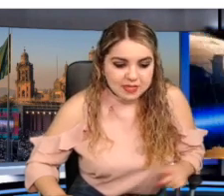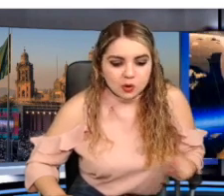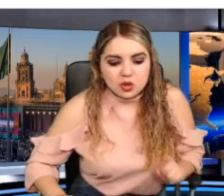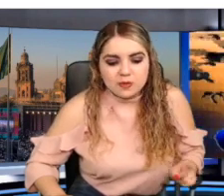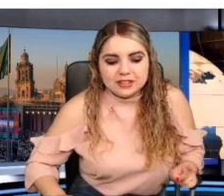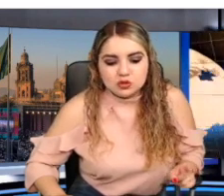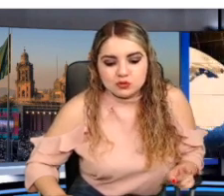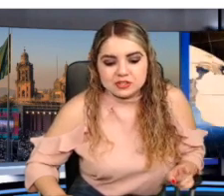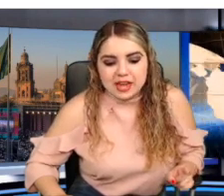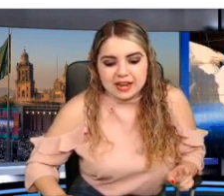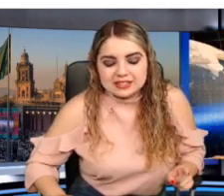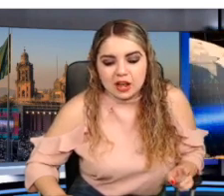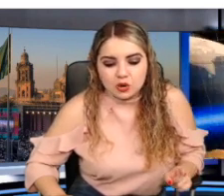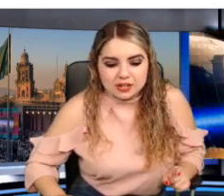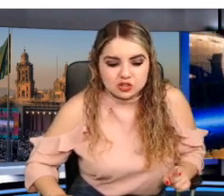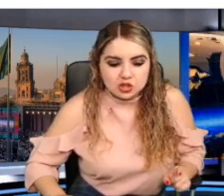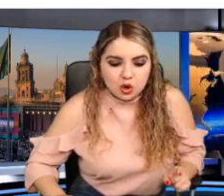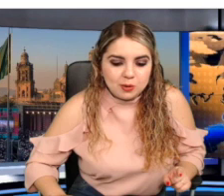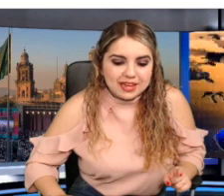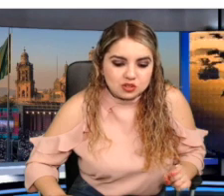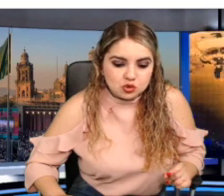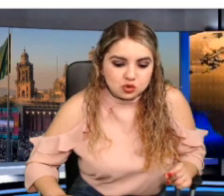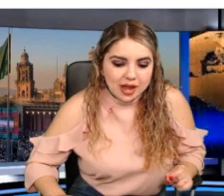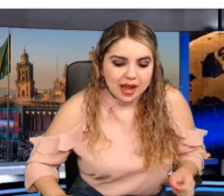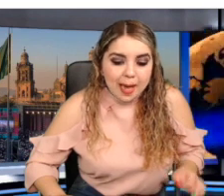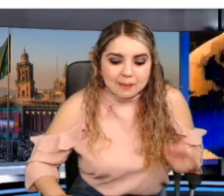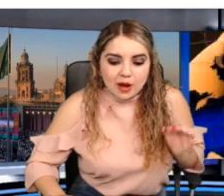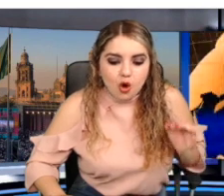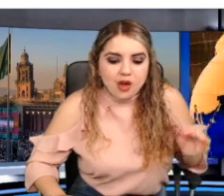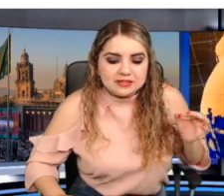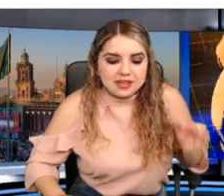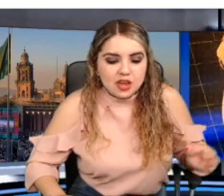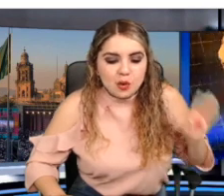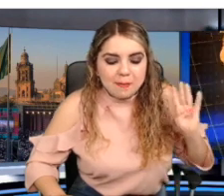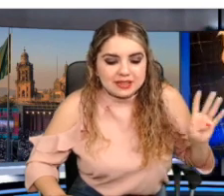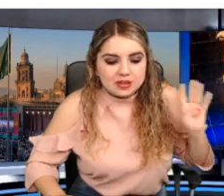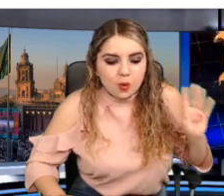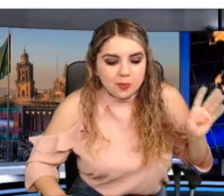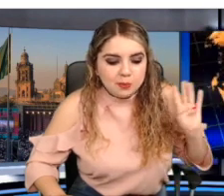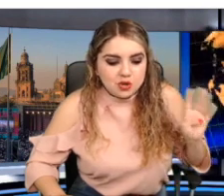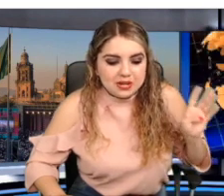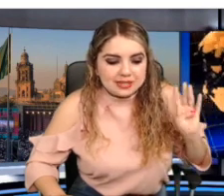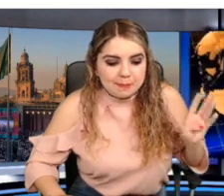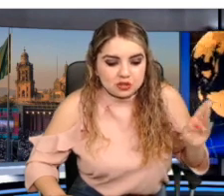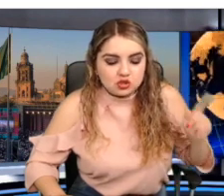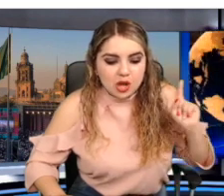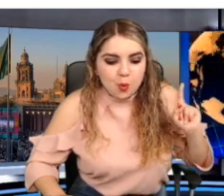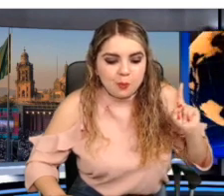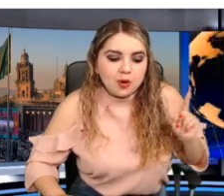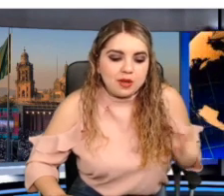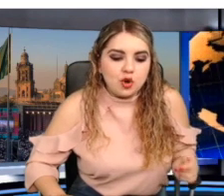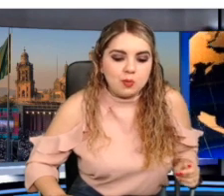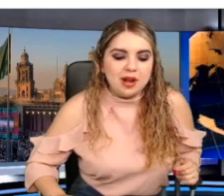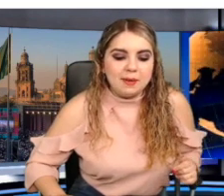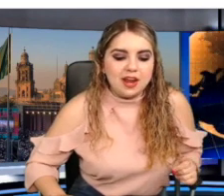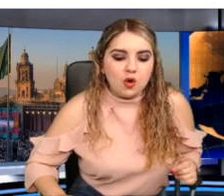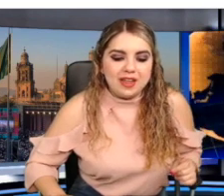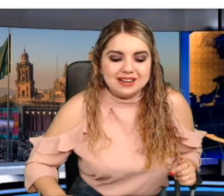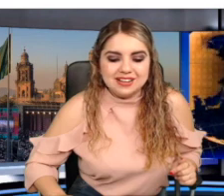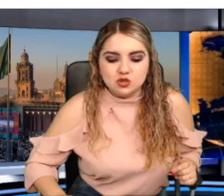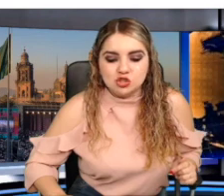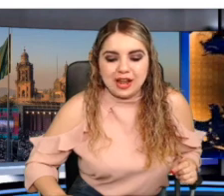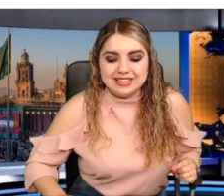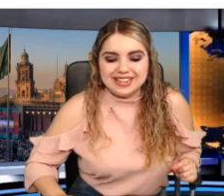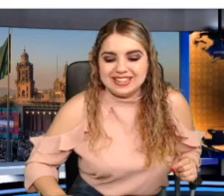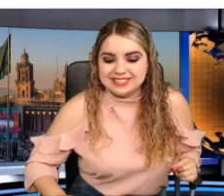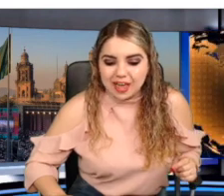publicaciones. De acuerdo con datos oficiales, la Coordinación de Comunicación Social pagó este año más de 4 millones de pesos a un proveedor por el manejo de